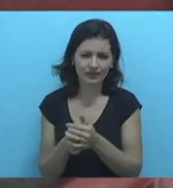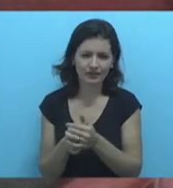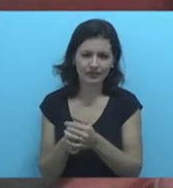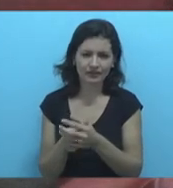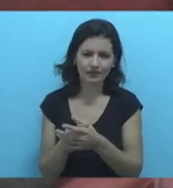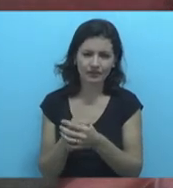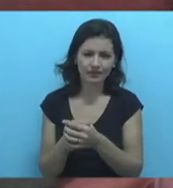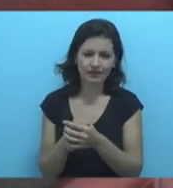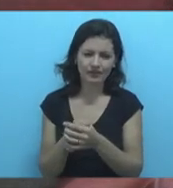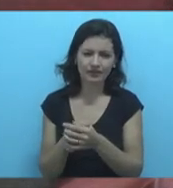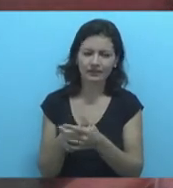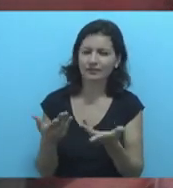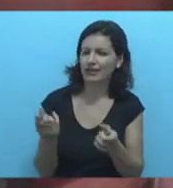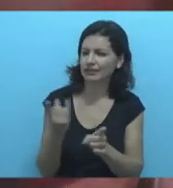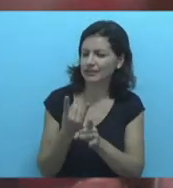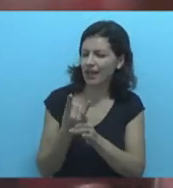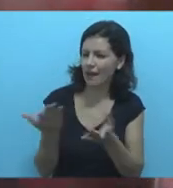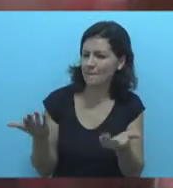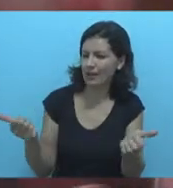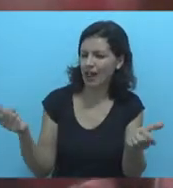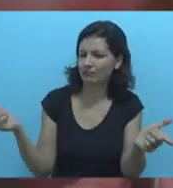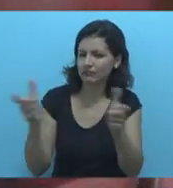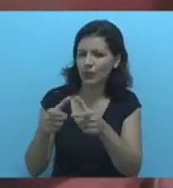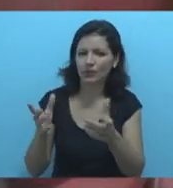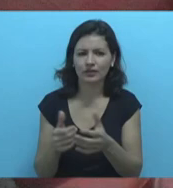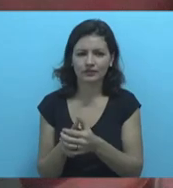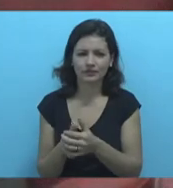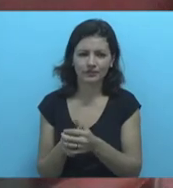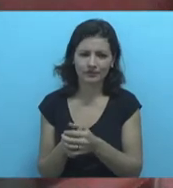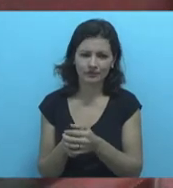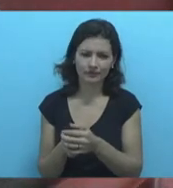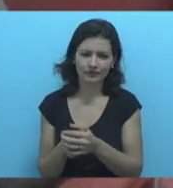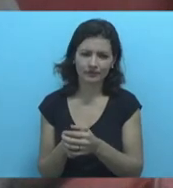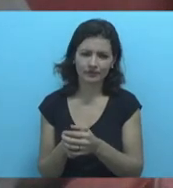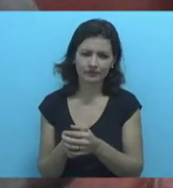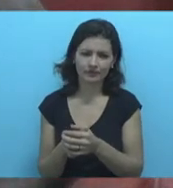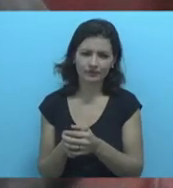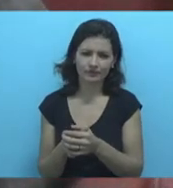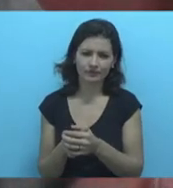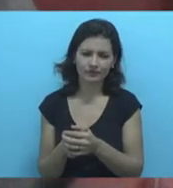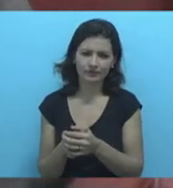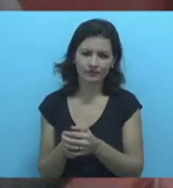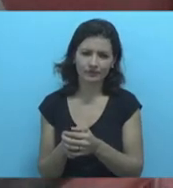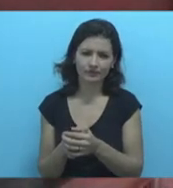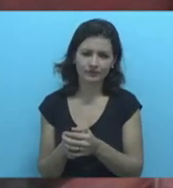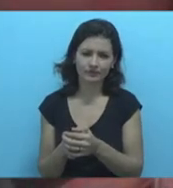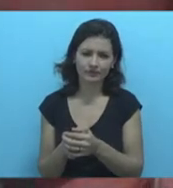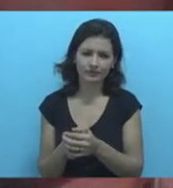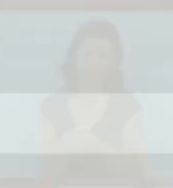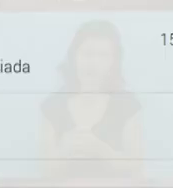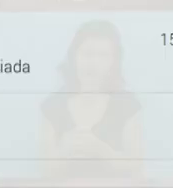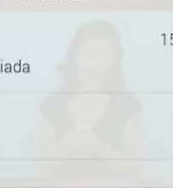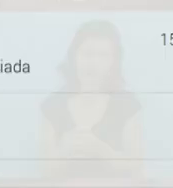come más asado con Julián, con Poppy. No nos da ni cinco de bolilla, ¿no? Y Pablo